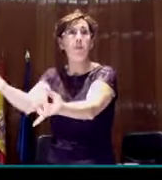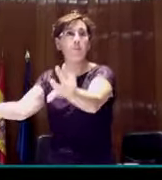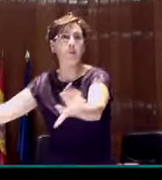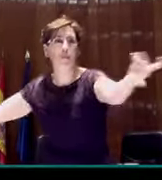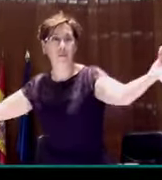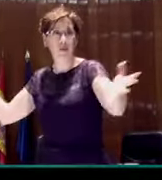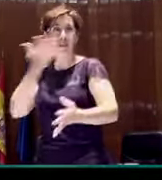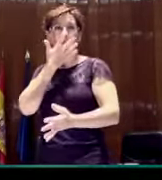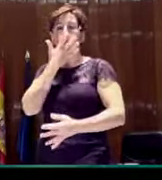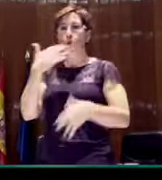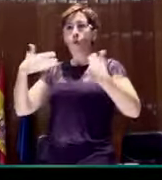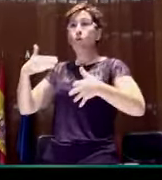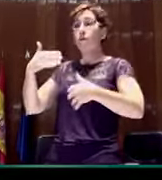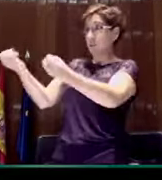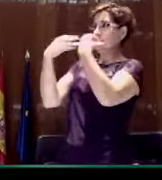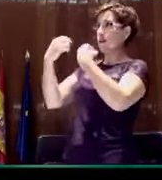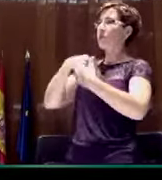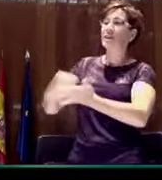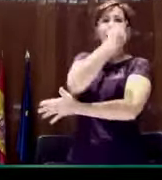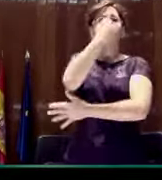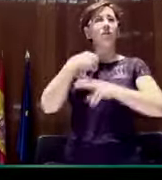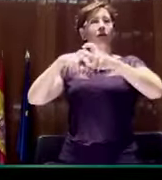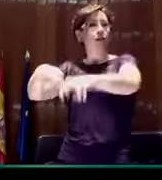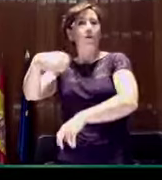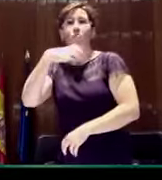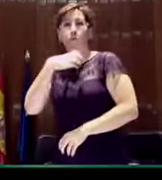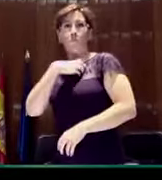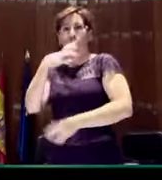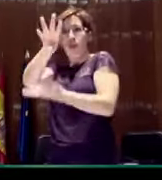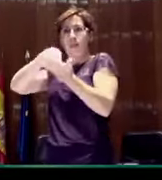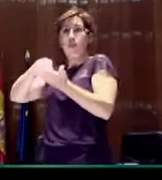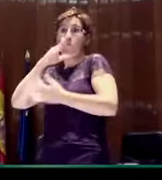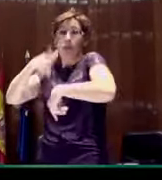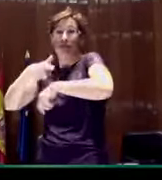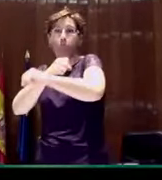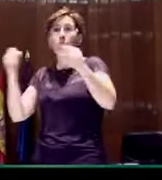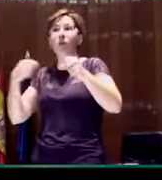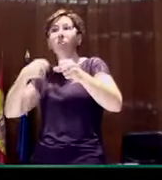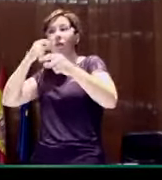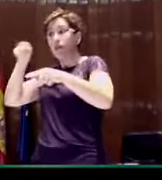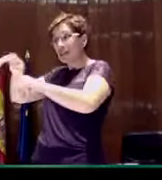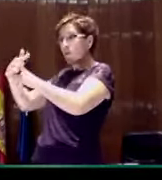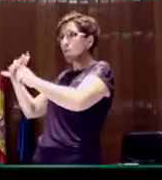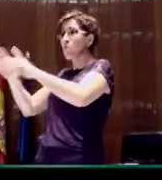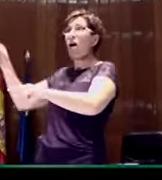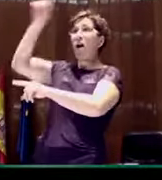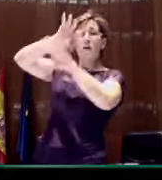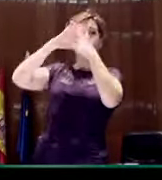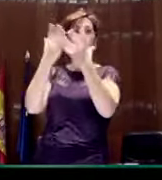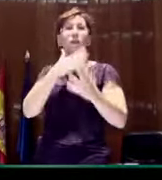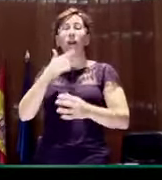muy interesante ver cómo naturalmente, lo hemos visto ya en distintos lugares en el mundo, es muy fácil que surjan lenguas de signos, ¿no?